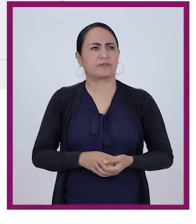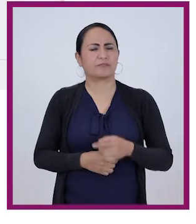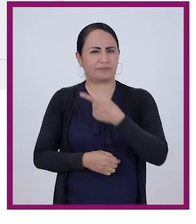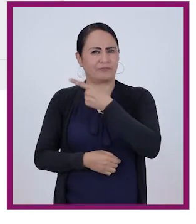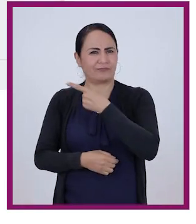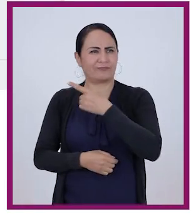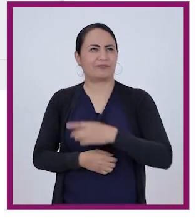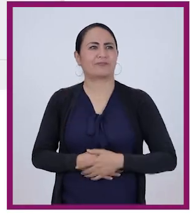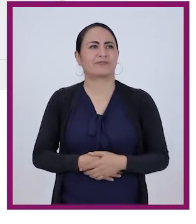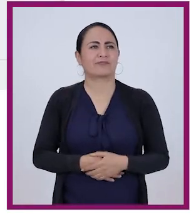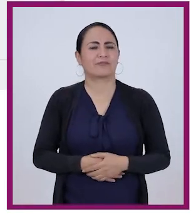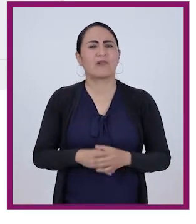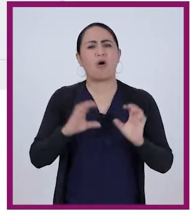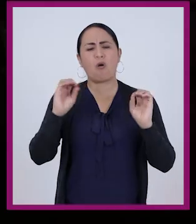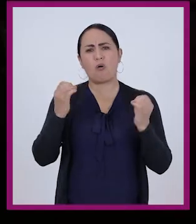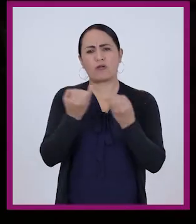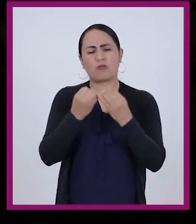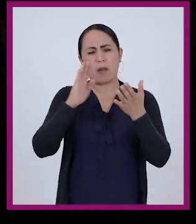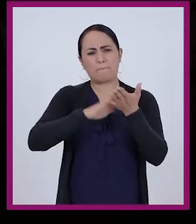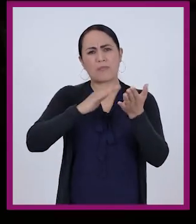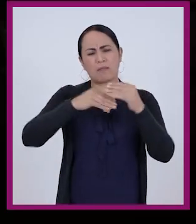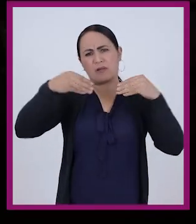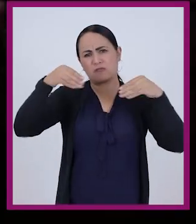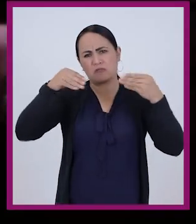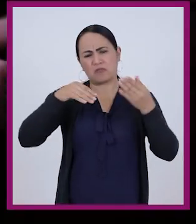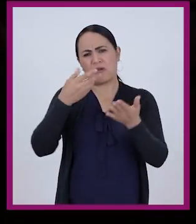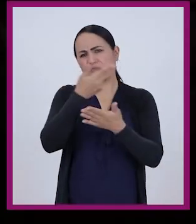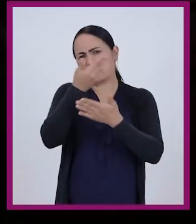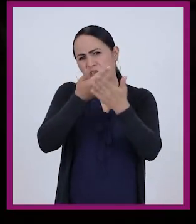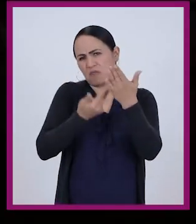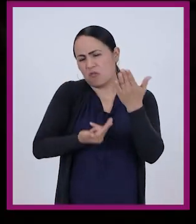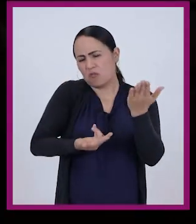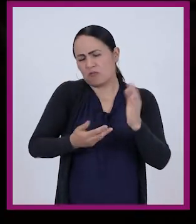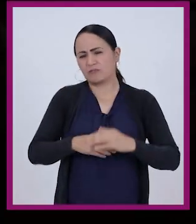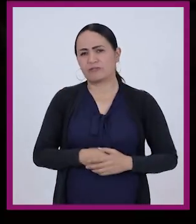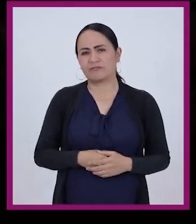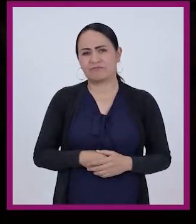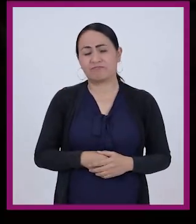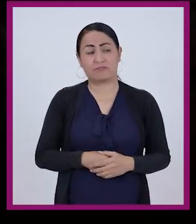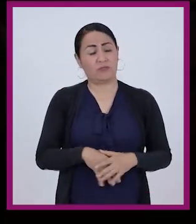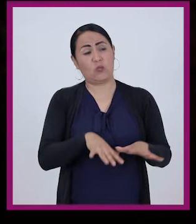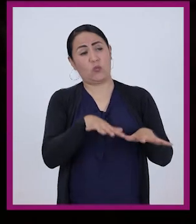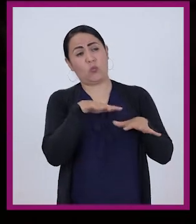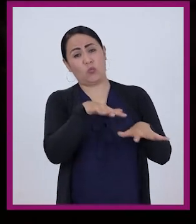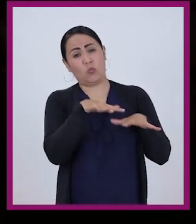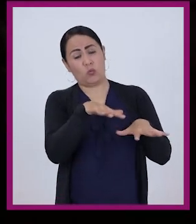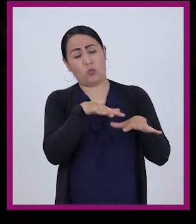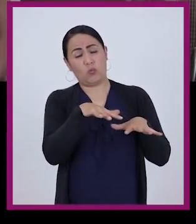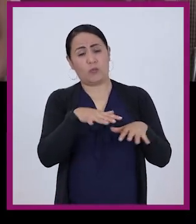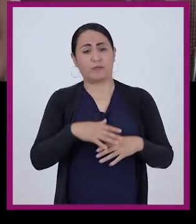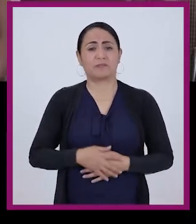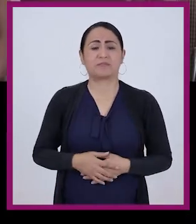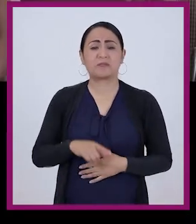para celular que tienen la misma función, como Slack o Trello. O hasta dibujarlo en una hoja de papel.